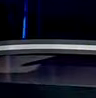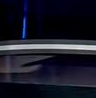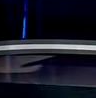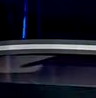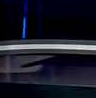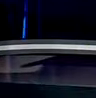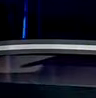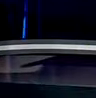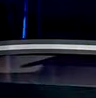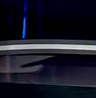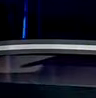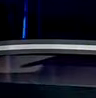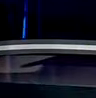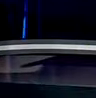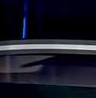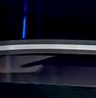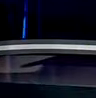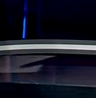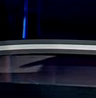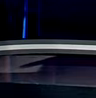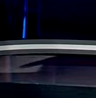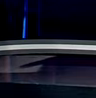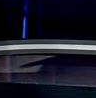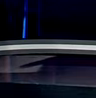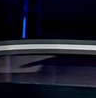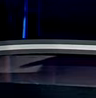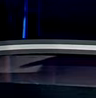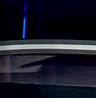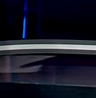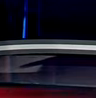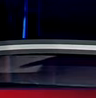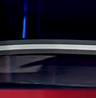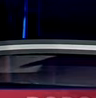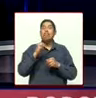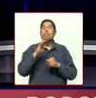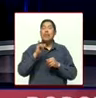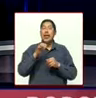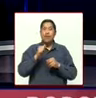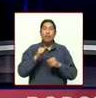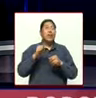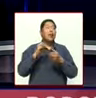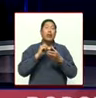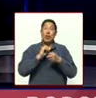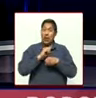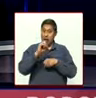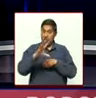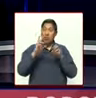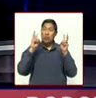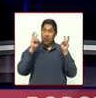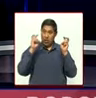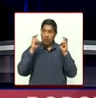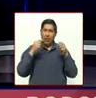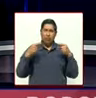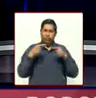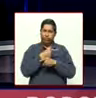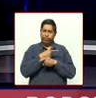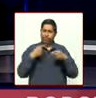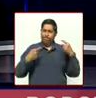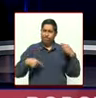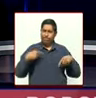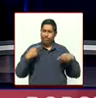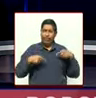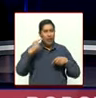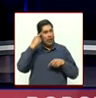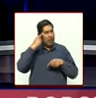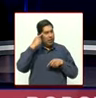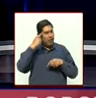Adrián. Hola, buenas noches. Hola, Denise. ¿Qué tal, Miriam? Les cuento que hoy tenemos un tema algo controversial.